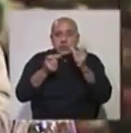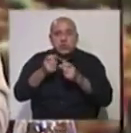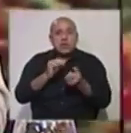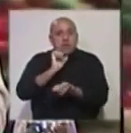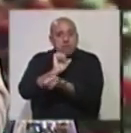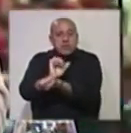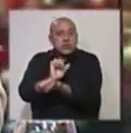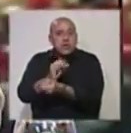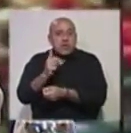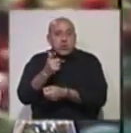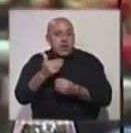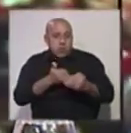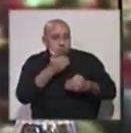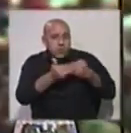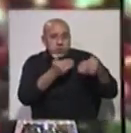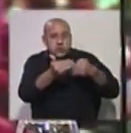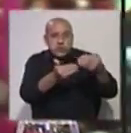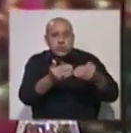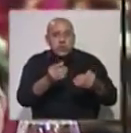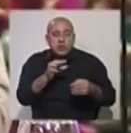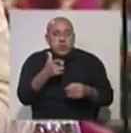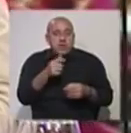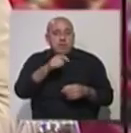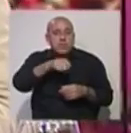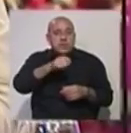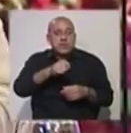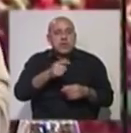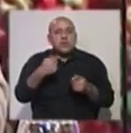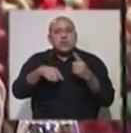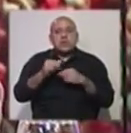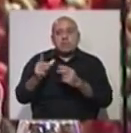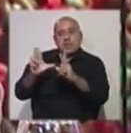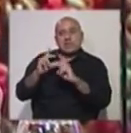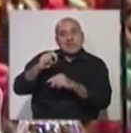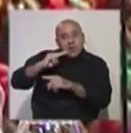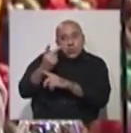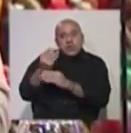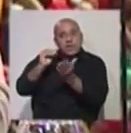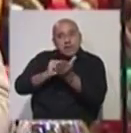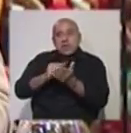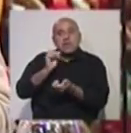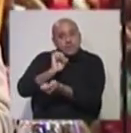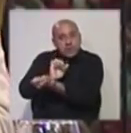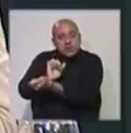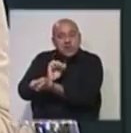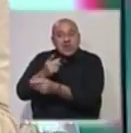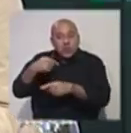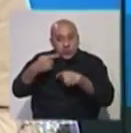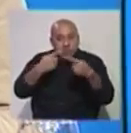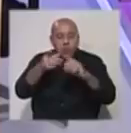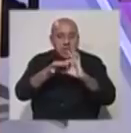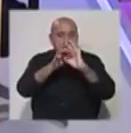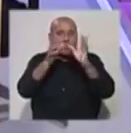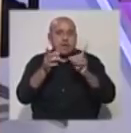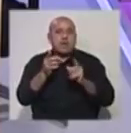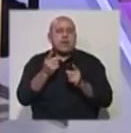un proceso terminado de primera instancia. Entonces, si me dicen segunda instancia, condenado y sigue libre, es llamativo. Y que se le